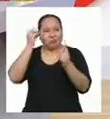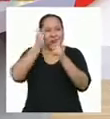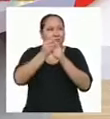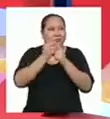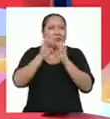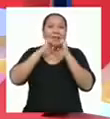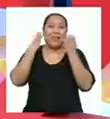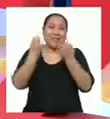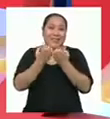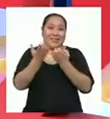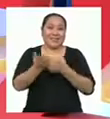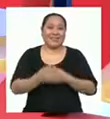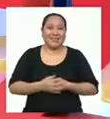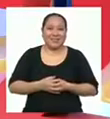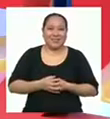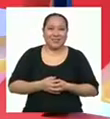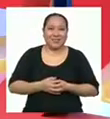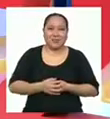equipo.